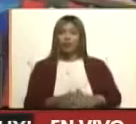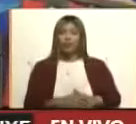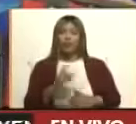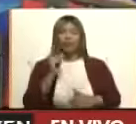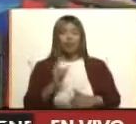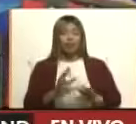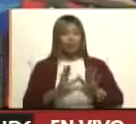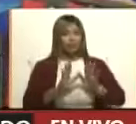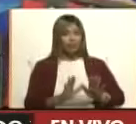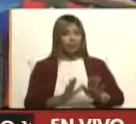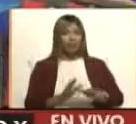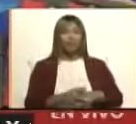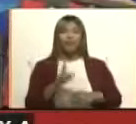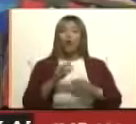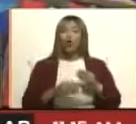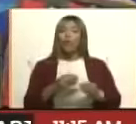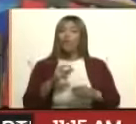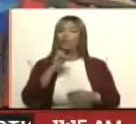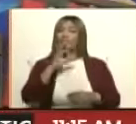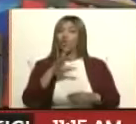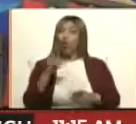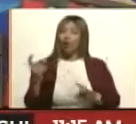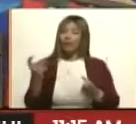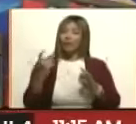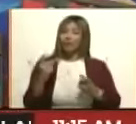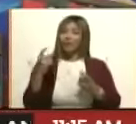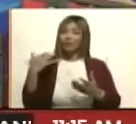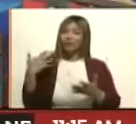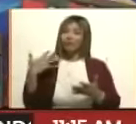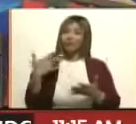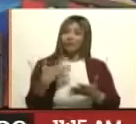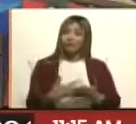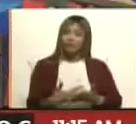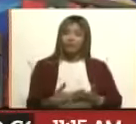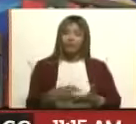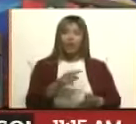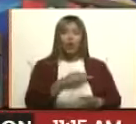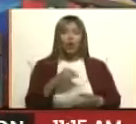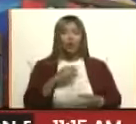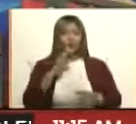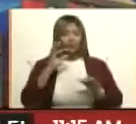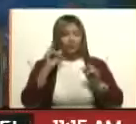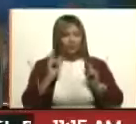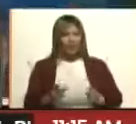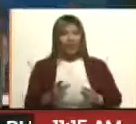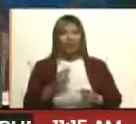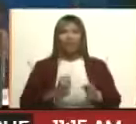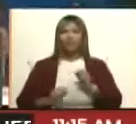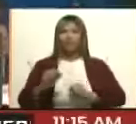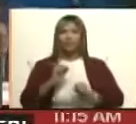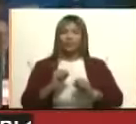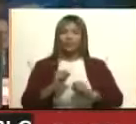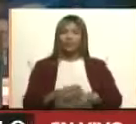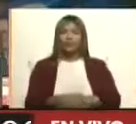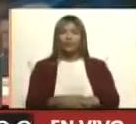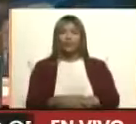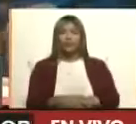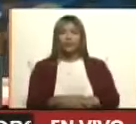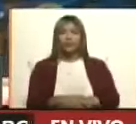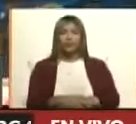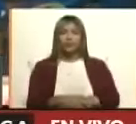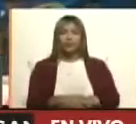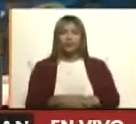como la historia nos los ha entregado y nos vemos nosotros obligados a,